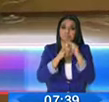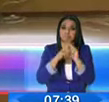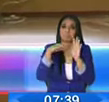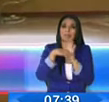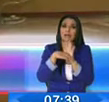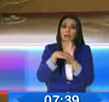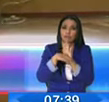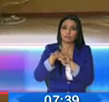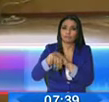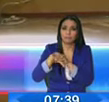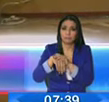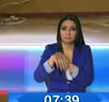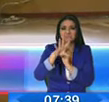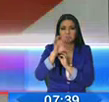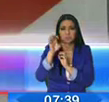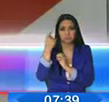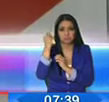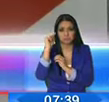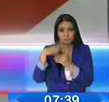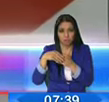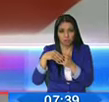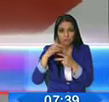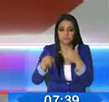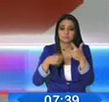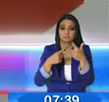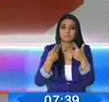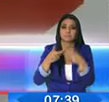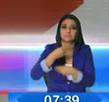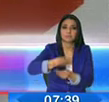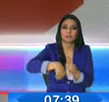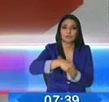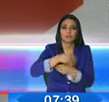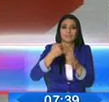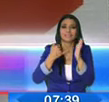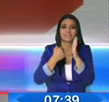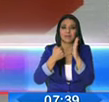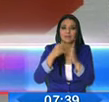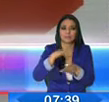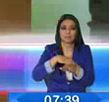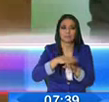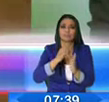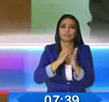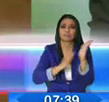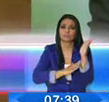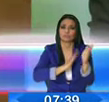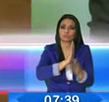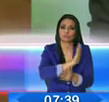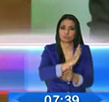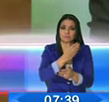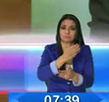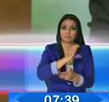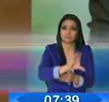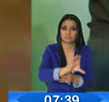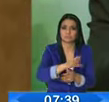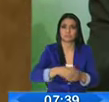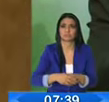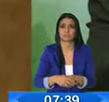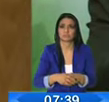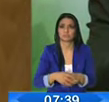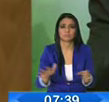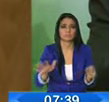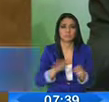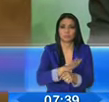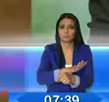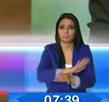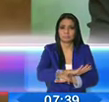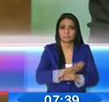inversión por 50 millones de dólares y además la devolución del iva por proyectos de inversión negro estaríamos cubriendo incluso